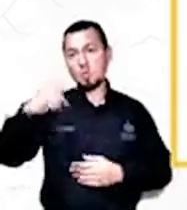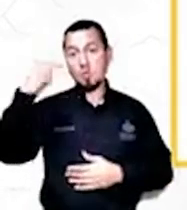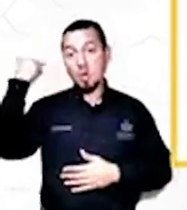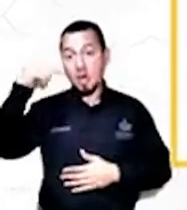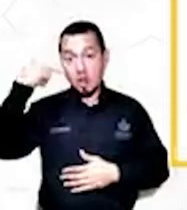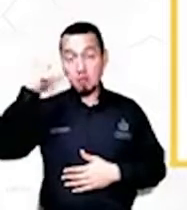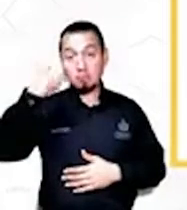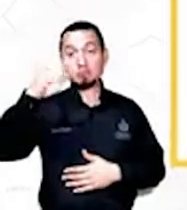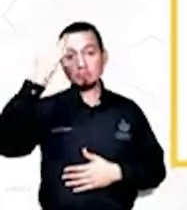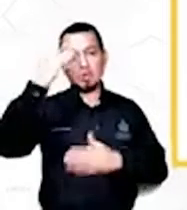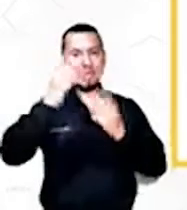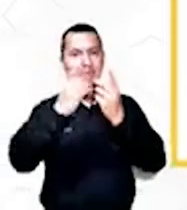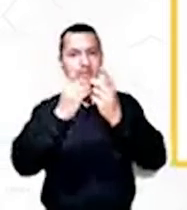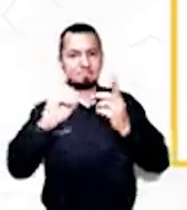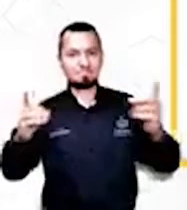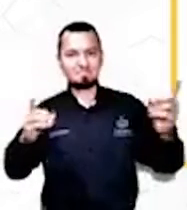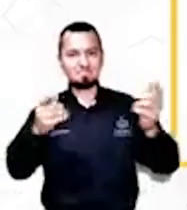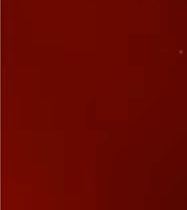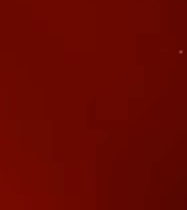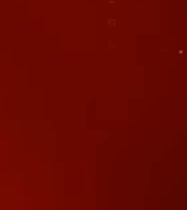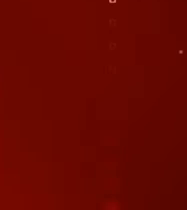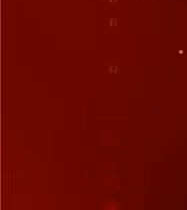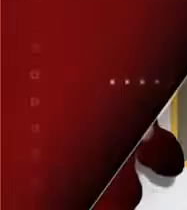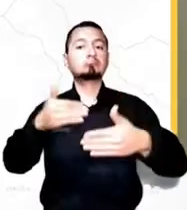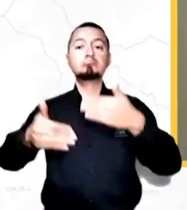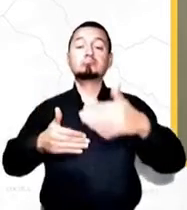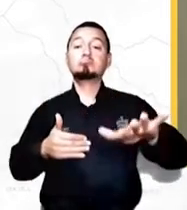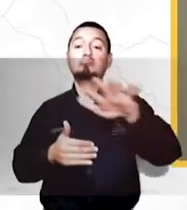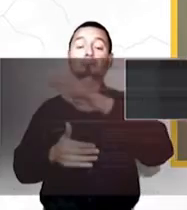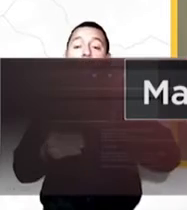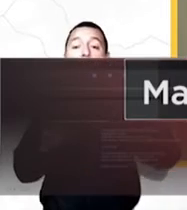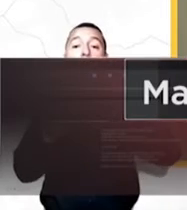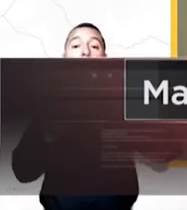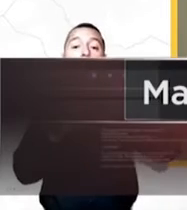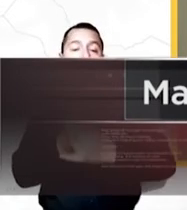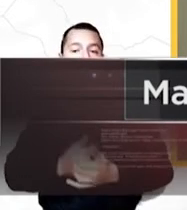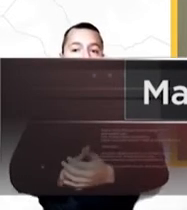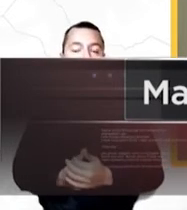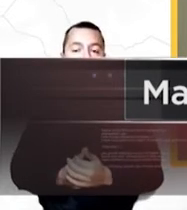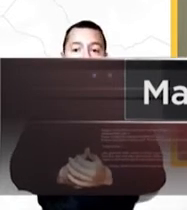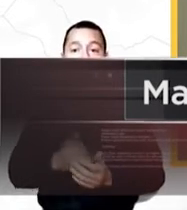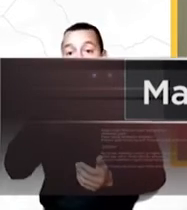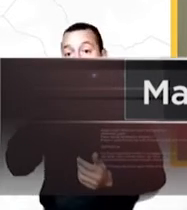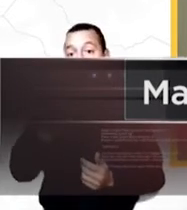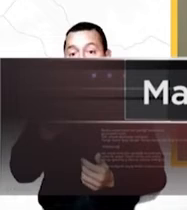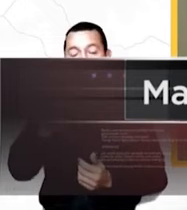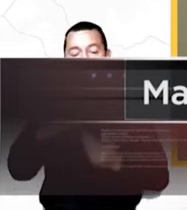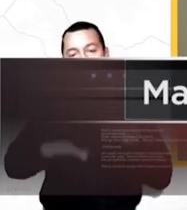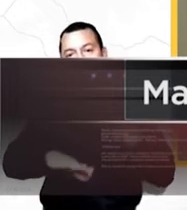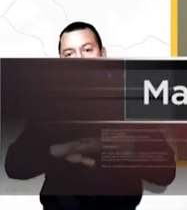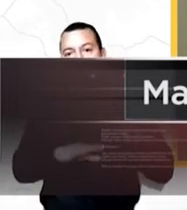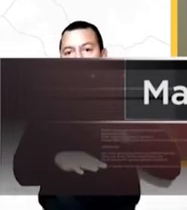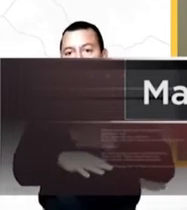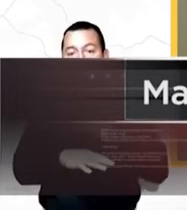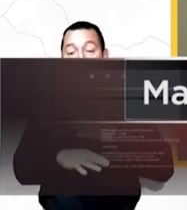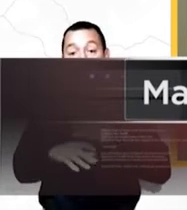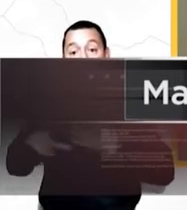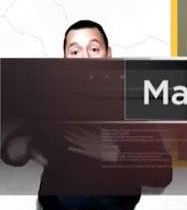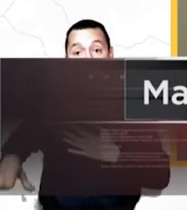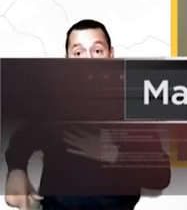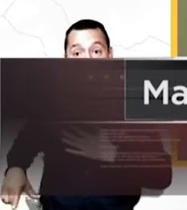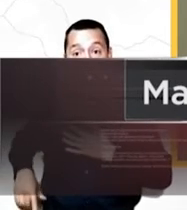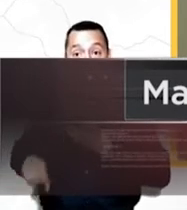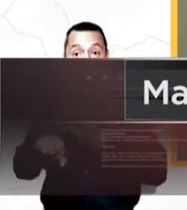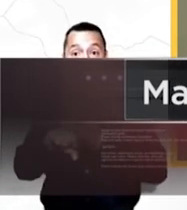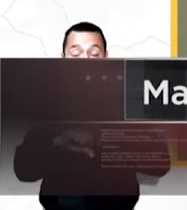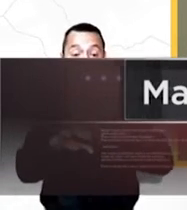del territorio Martha Patricia Martínez barba explica nos entusiasma mucho desde el gobierno del estado y en particular de la coordinación